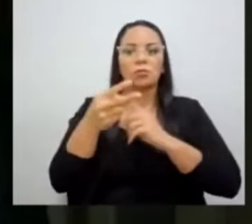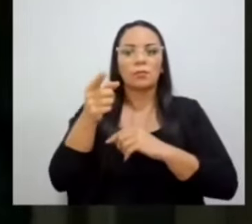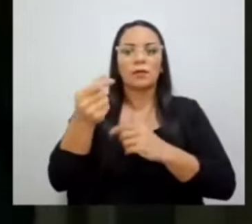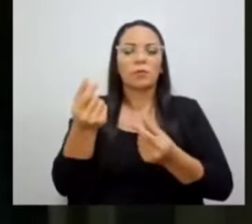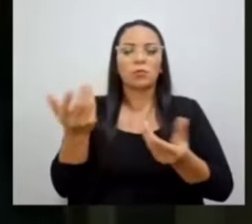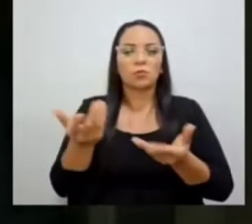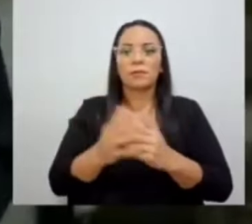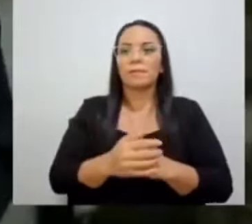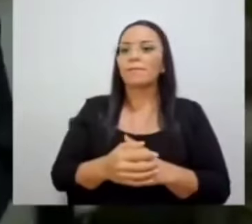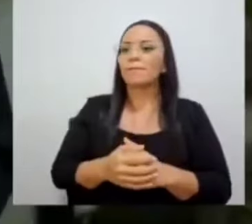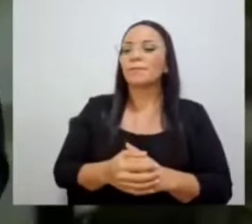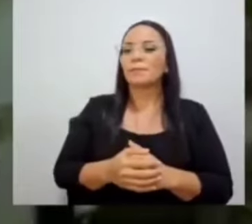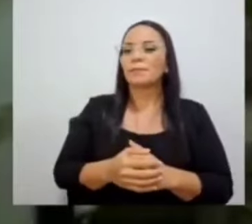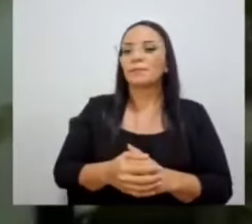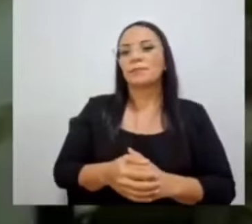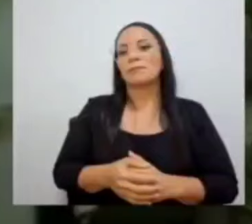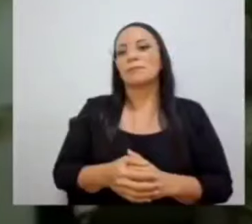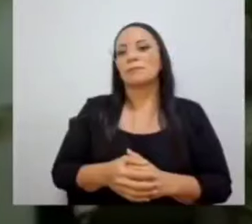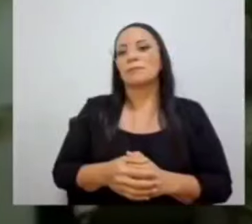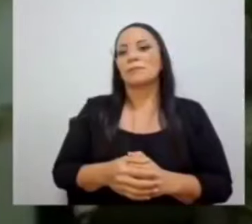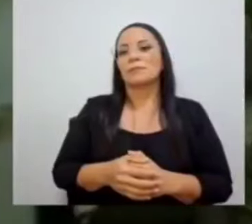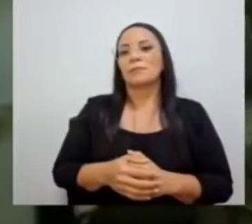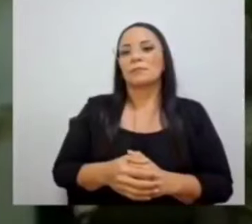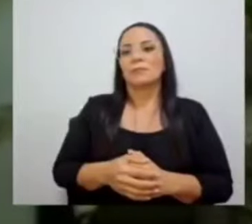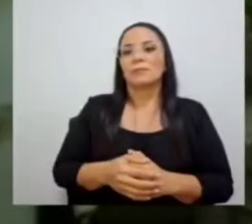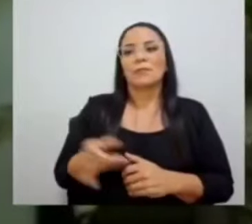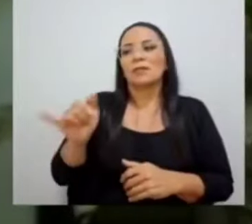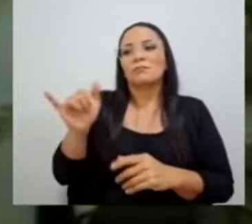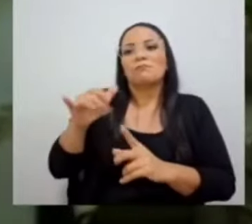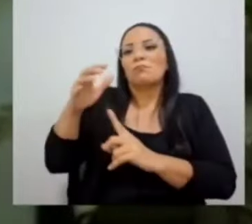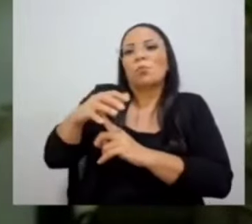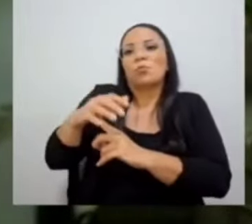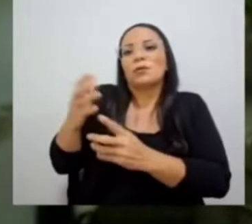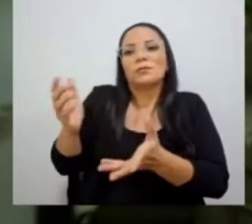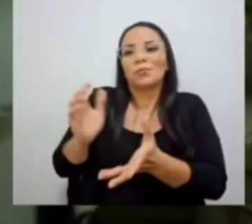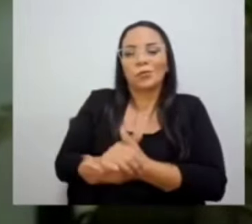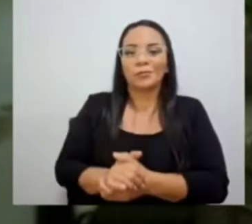recursos? Pero volvemos a lo mismo, ese fue el populismo, ese fue el